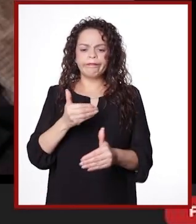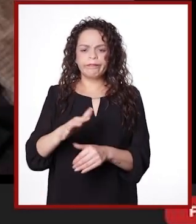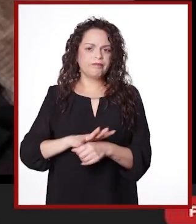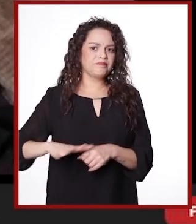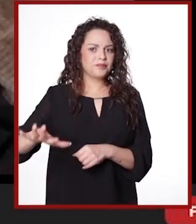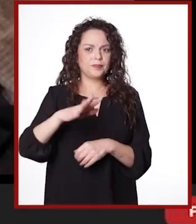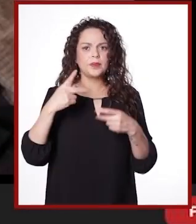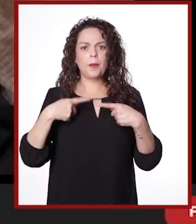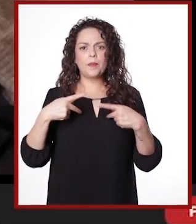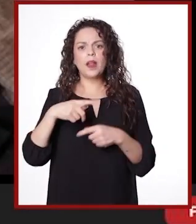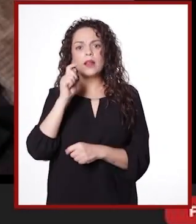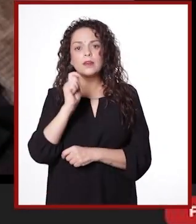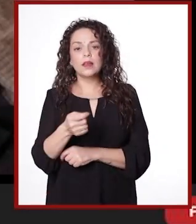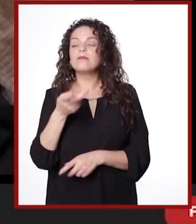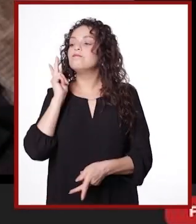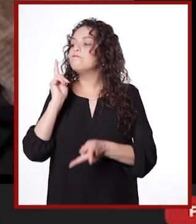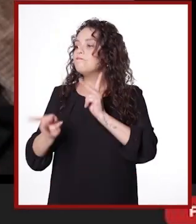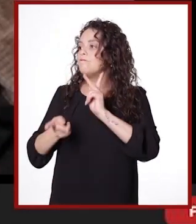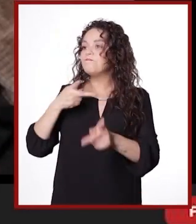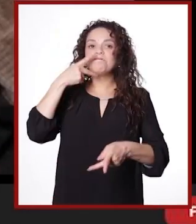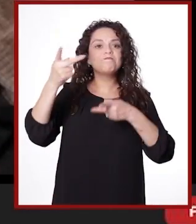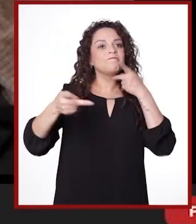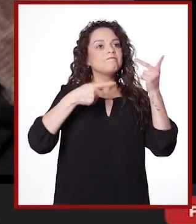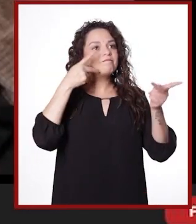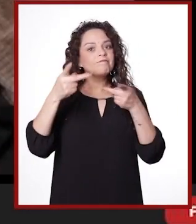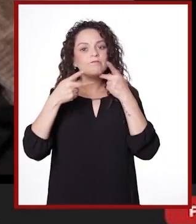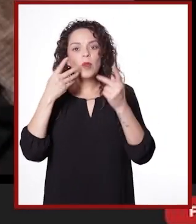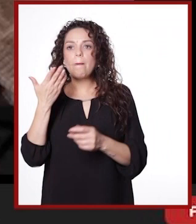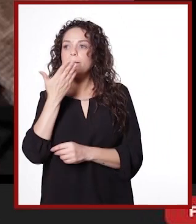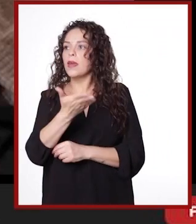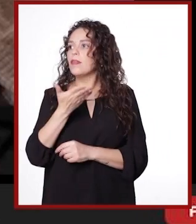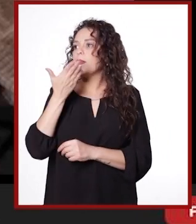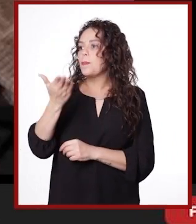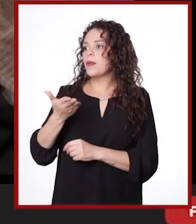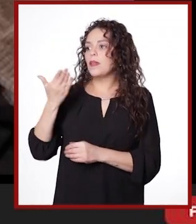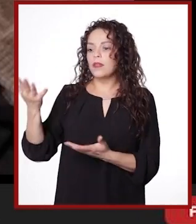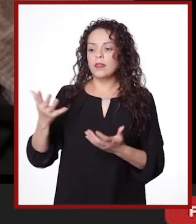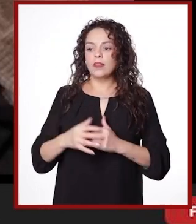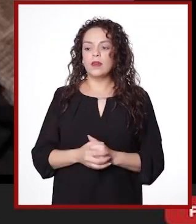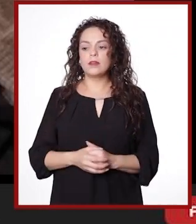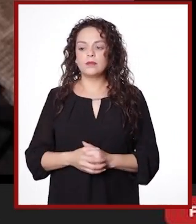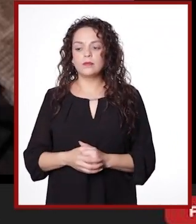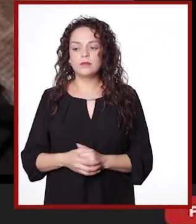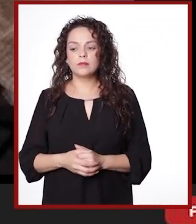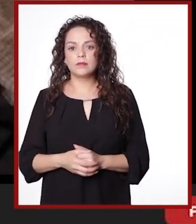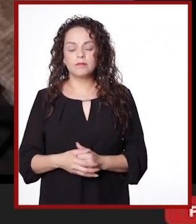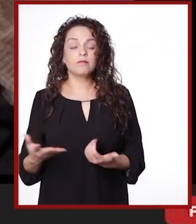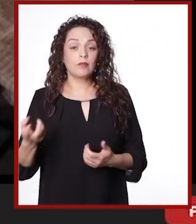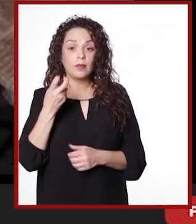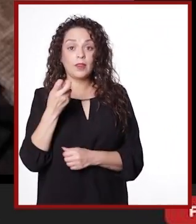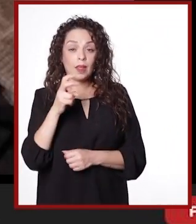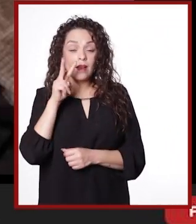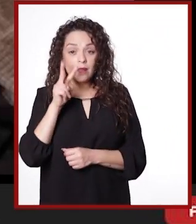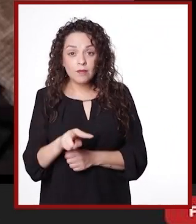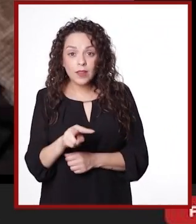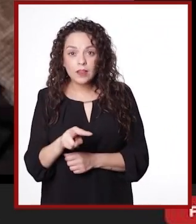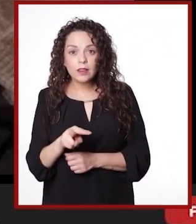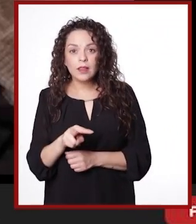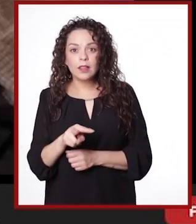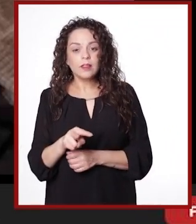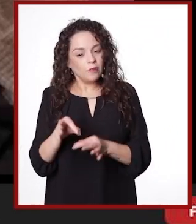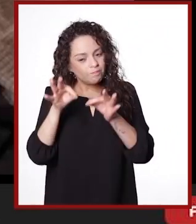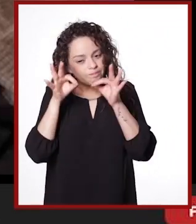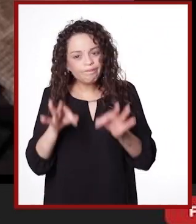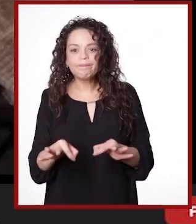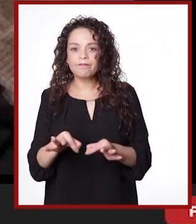es hablar en público, solicitarlo, demandar y te invitan, ¿sabes? Porque es lo